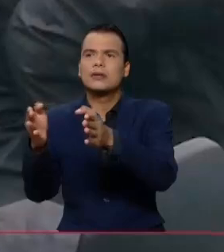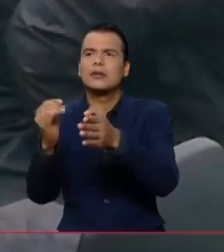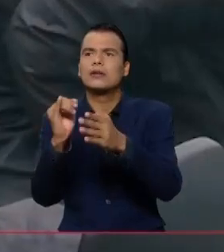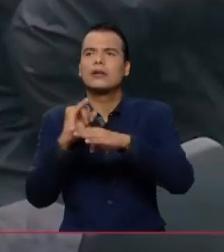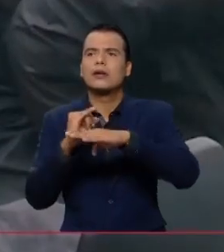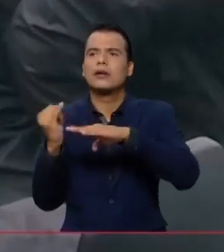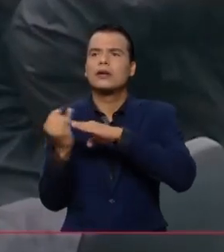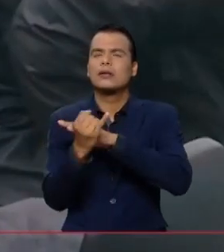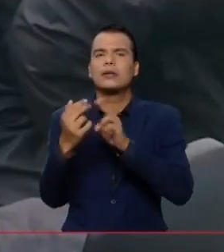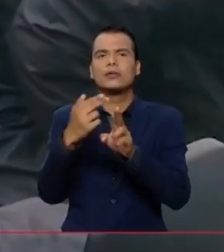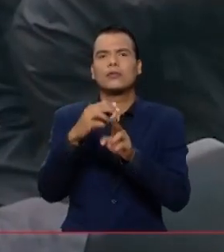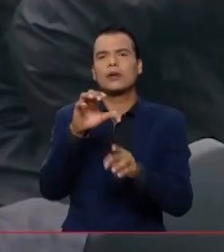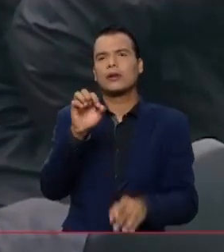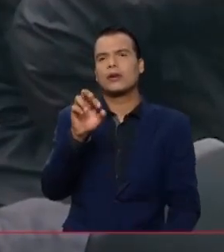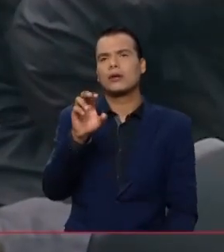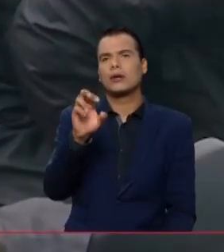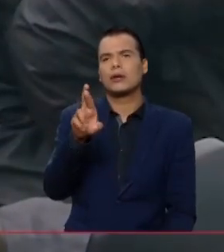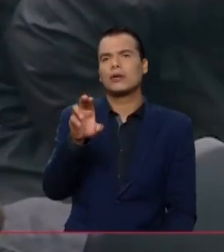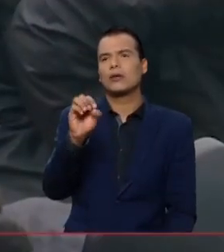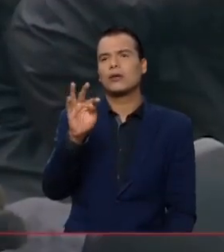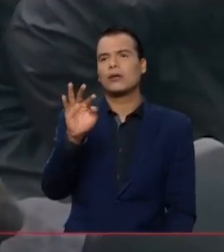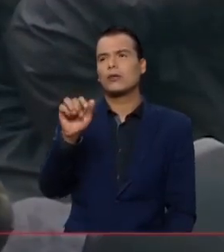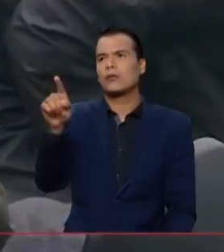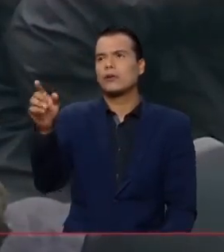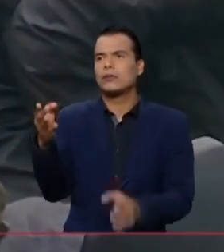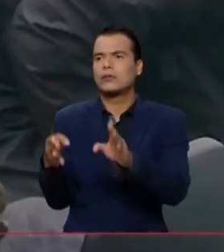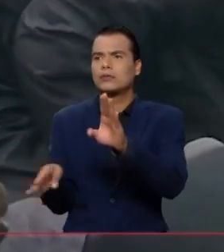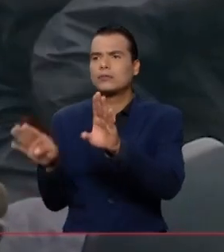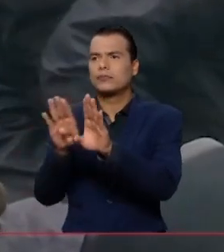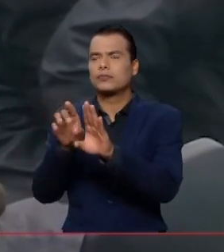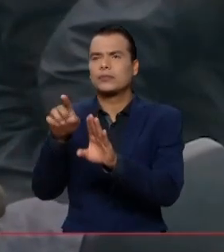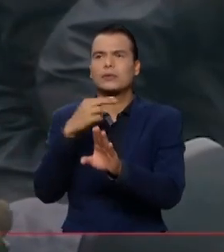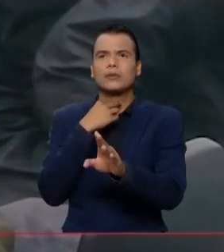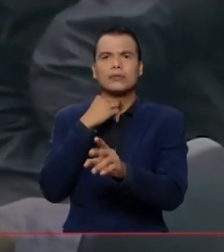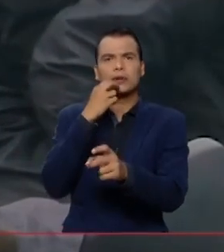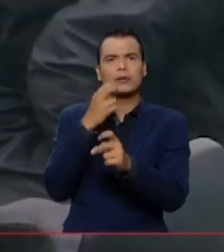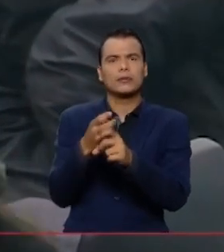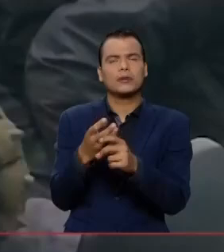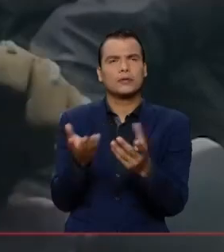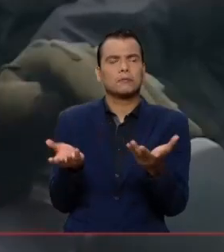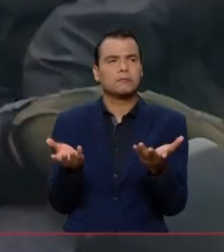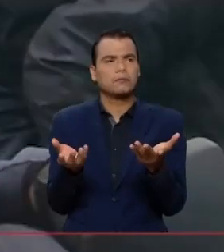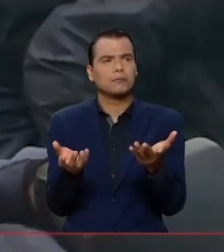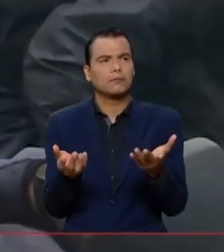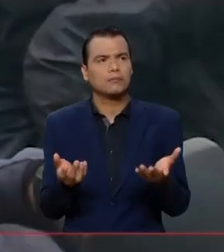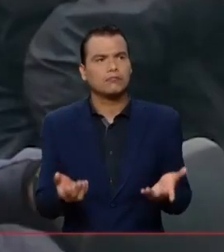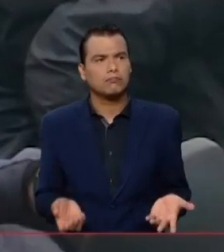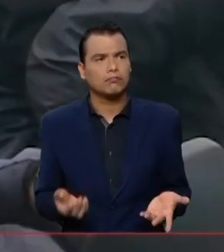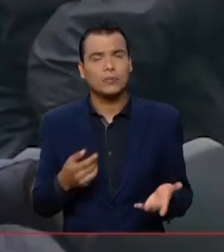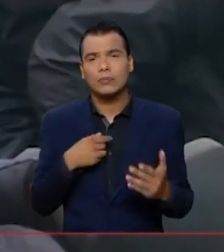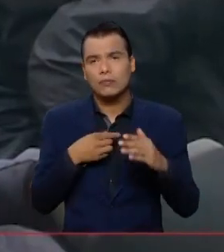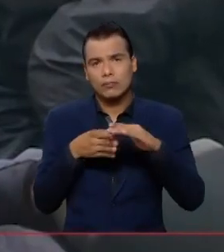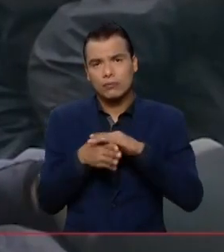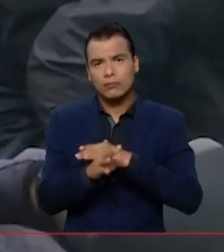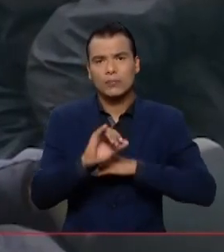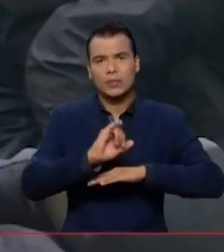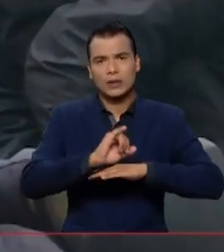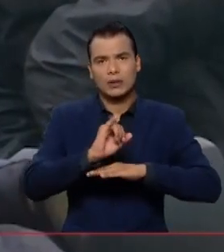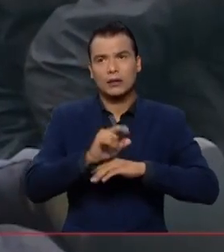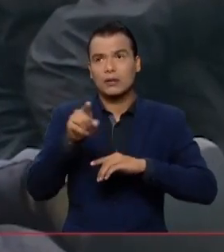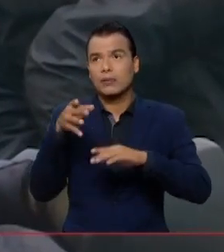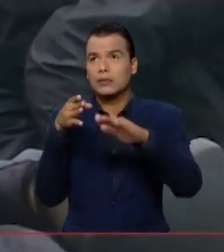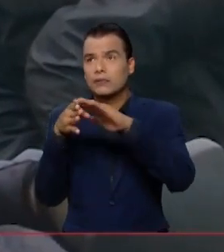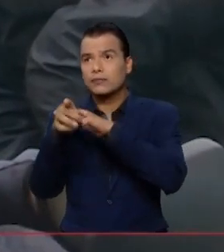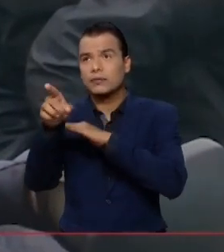Corota. Pues por no haber conocido toda la isla de La Corota, solo entré a la capilla porque no permite parques